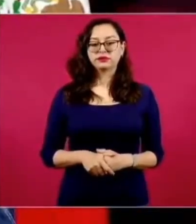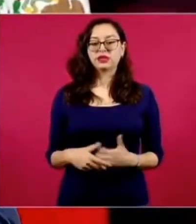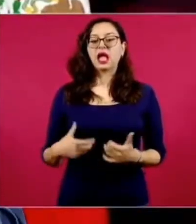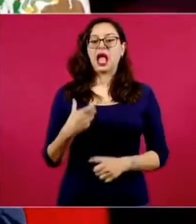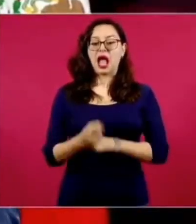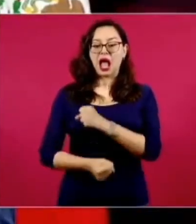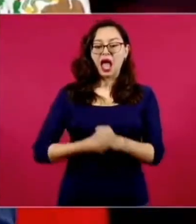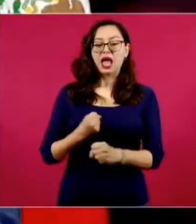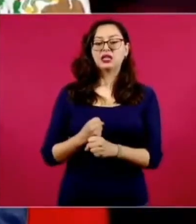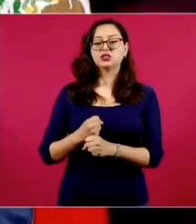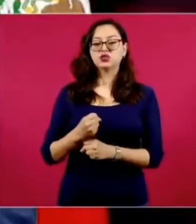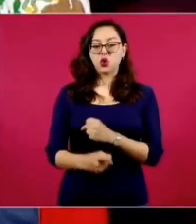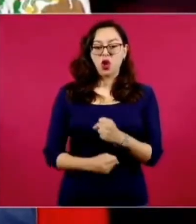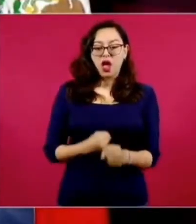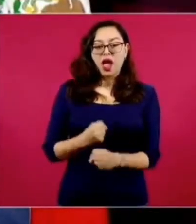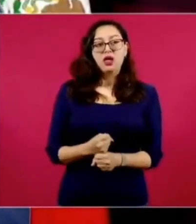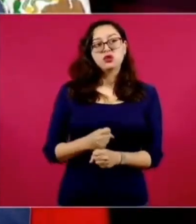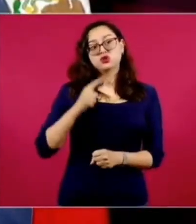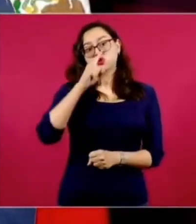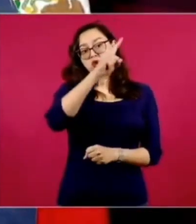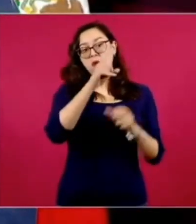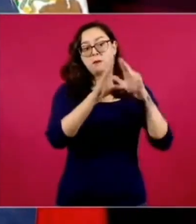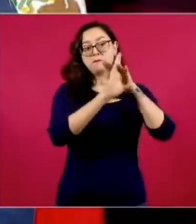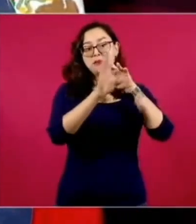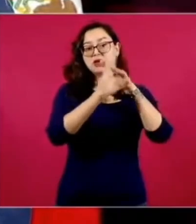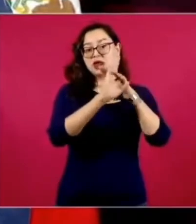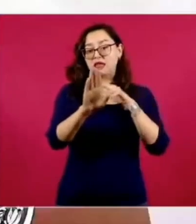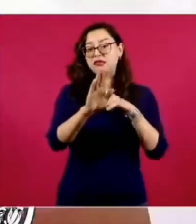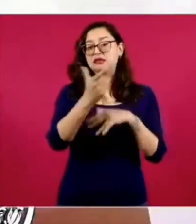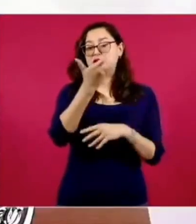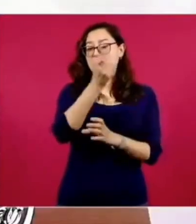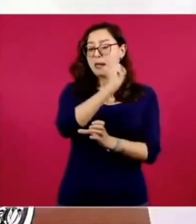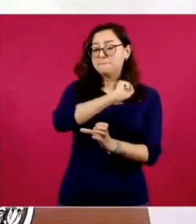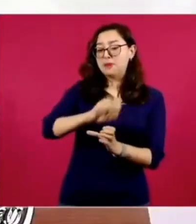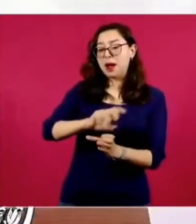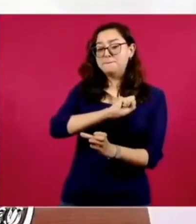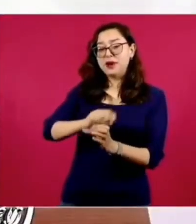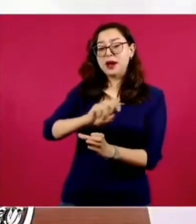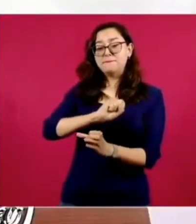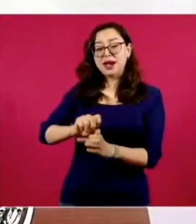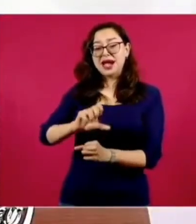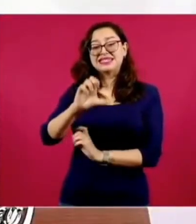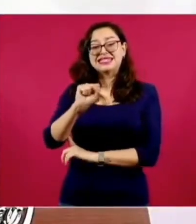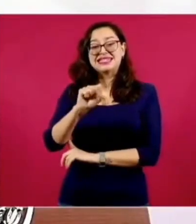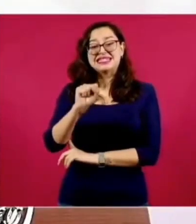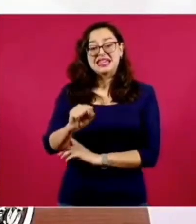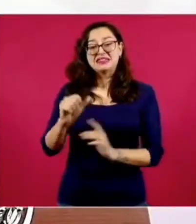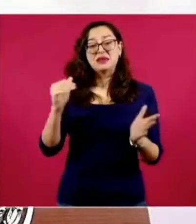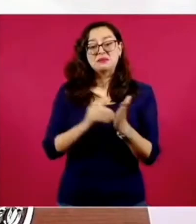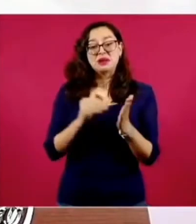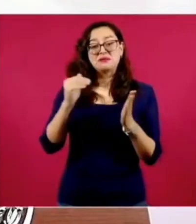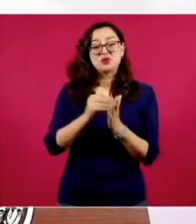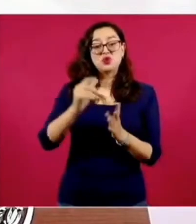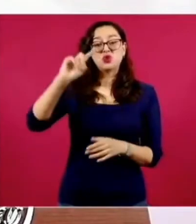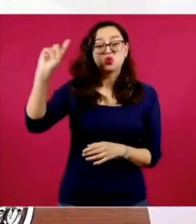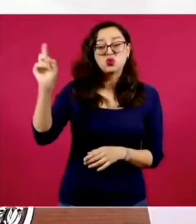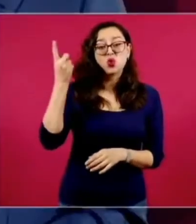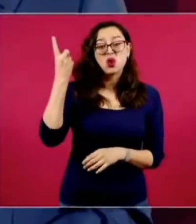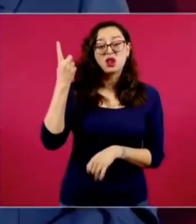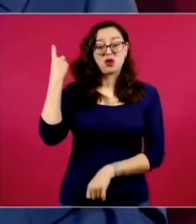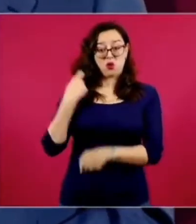cada año más de 60,000 millones de dólares. El año pasado